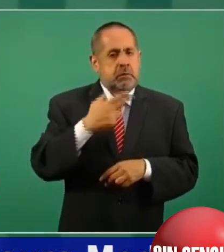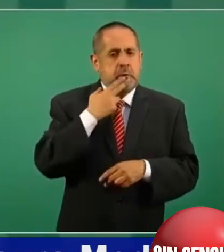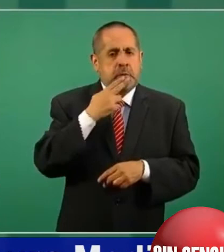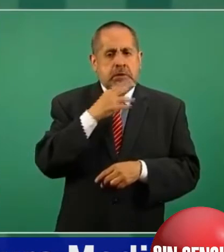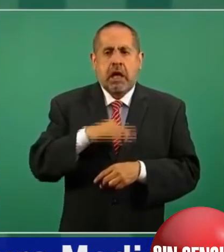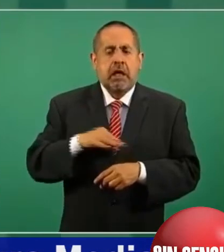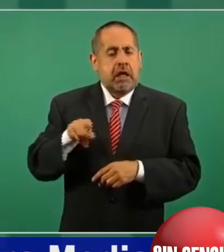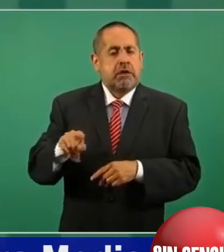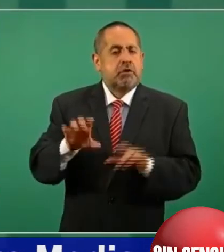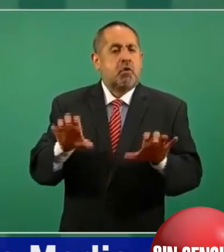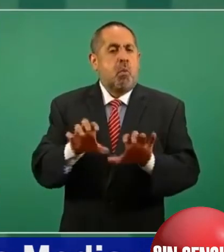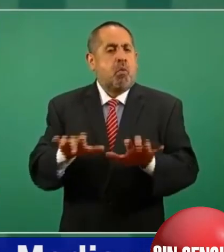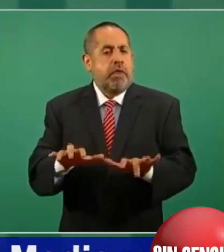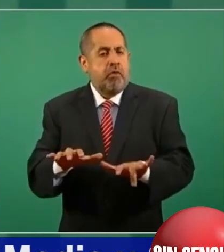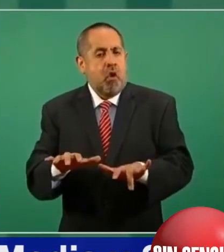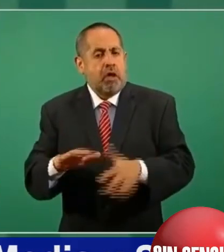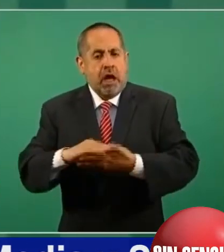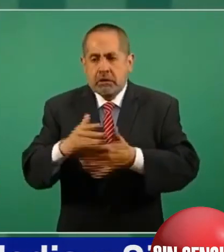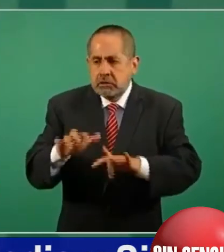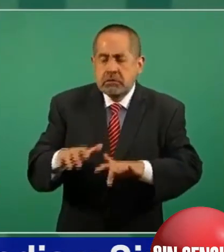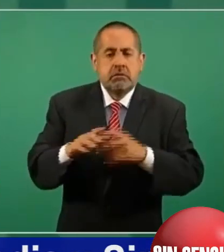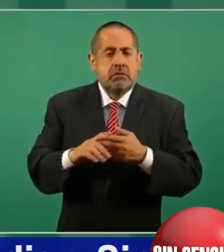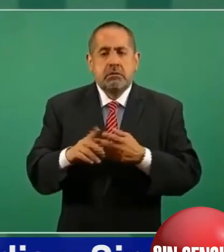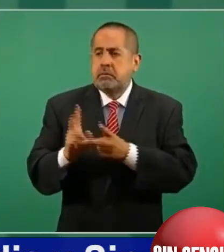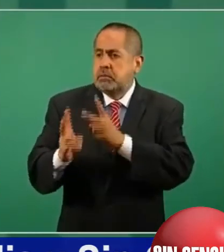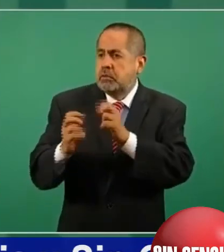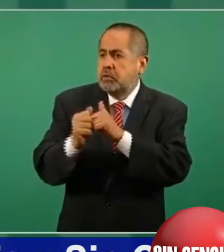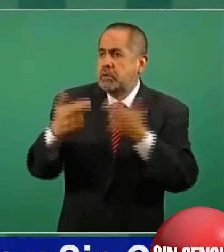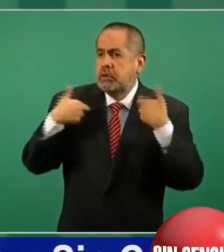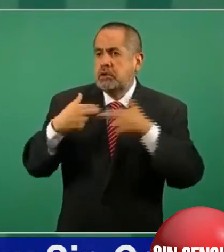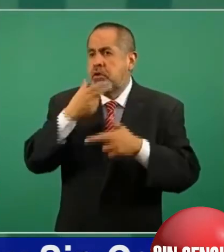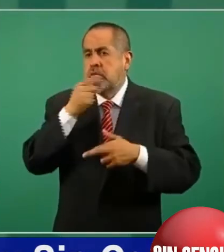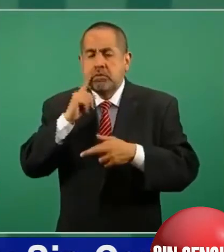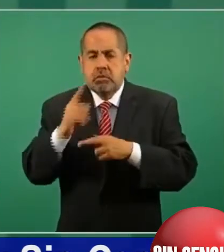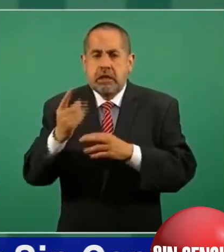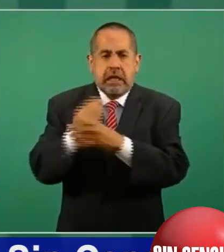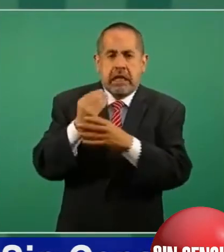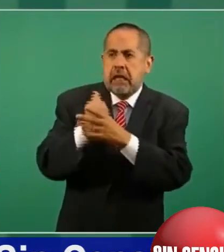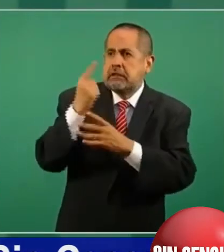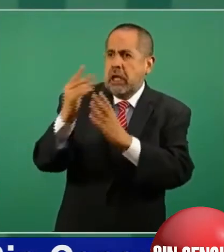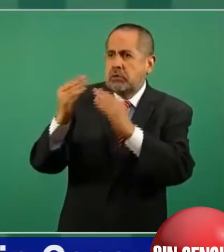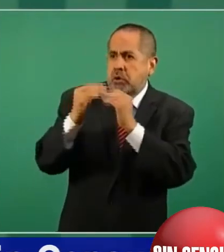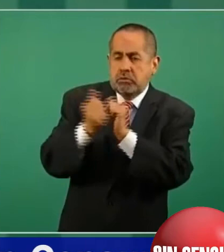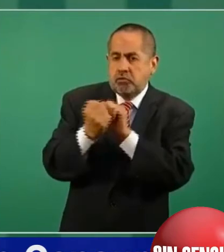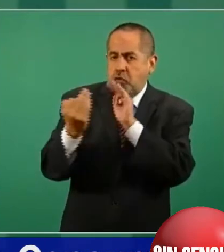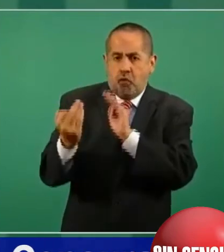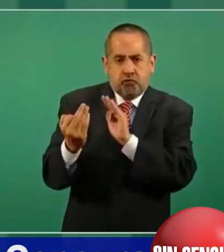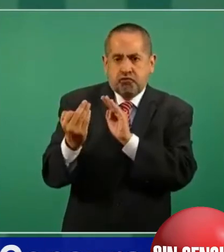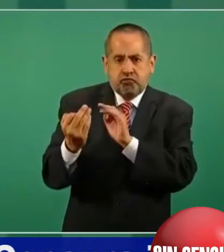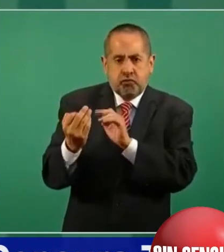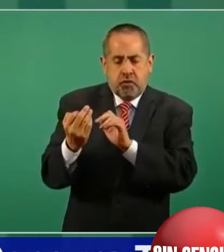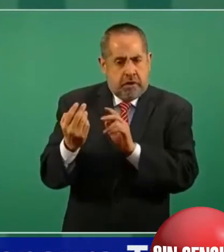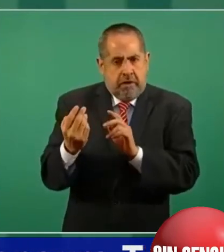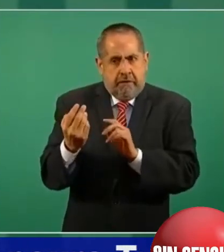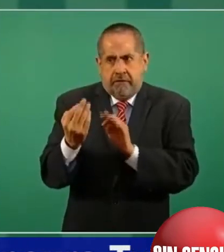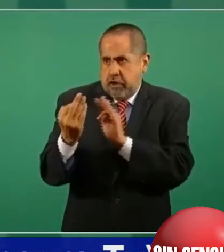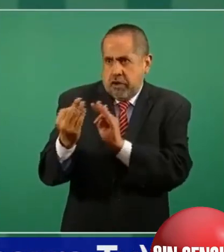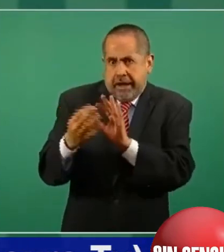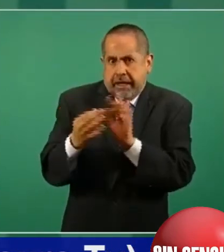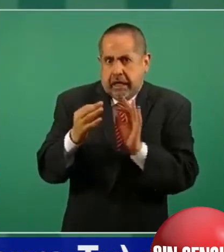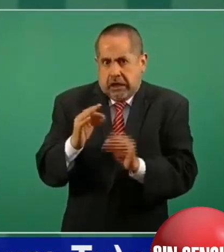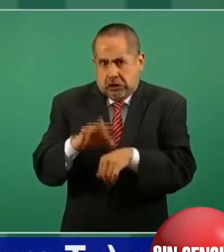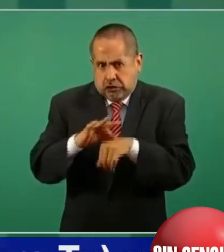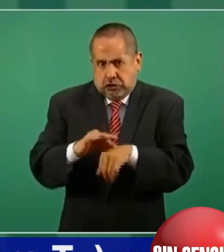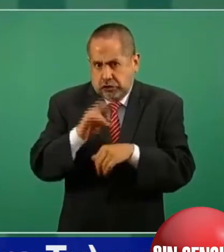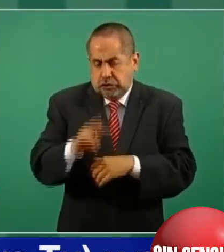las computadoras, a hablar con las maestras y los maestros, a tomar alguna clase específica, con un protocolo que